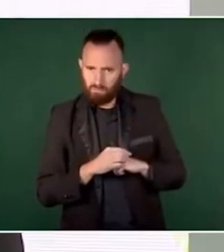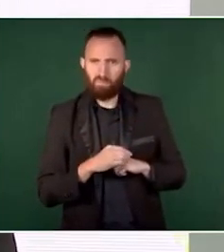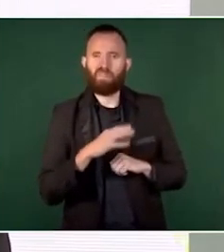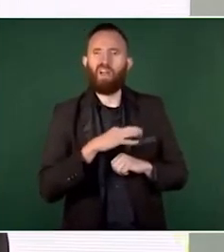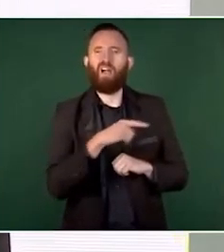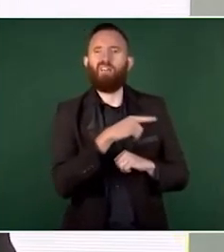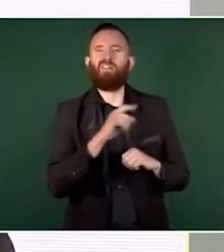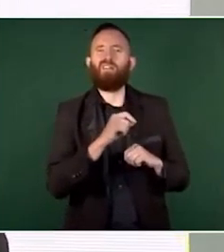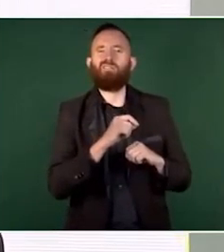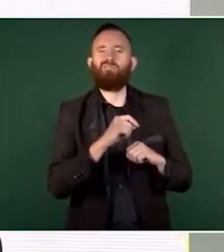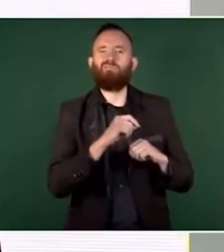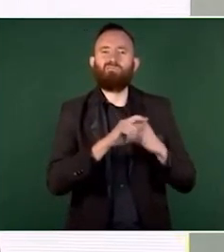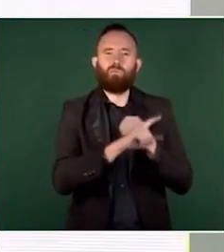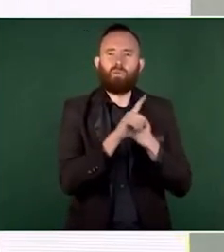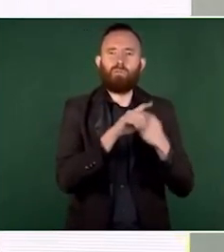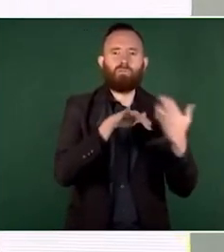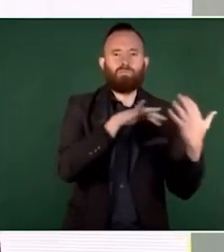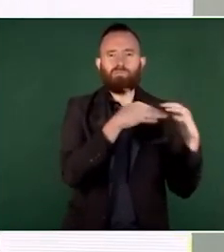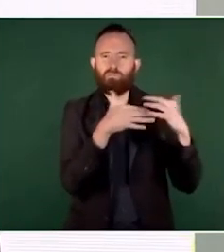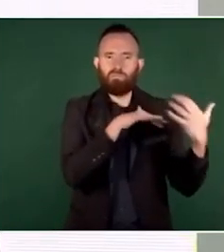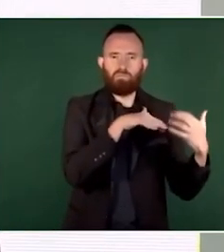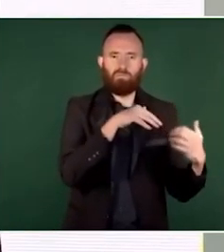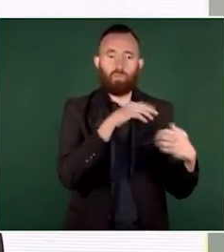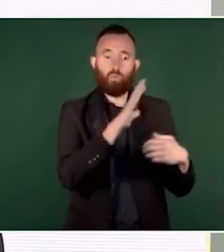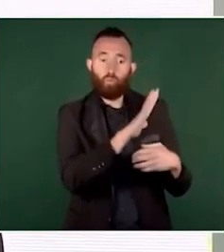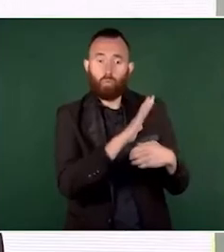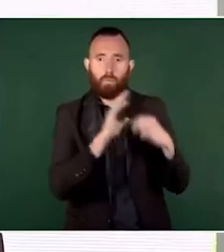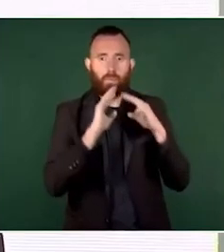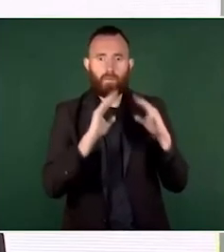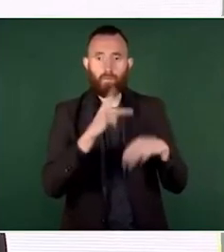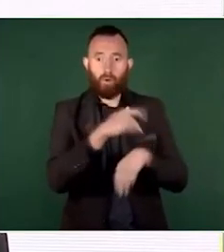no con los hijos, no con la familia.